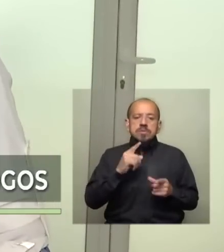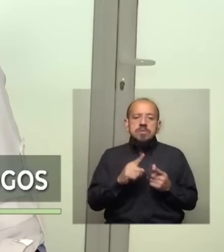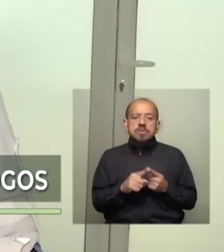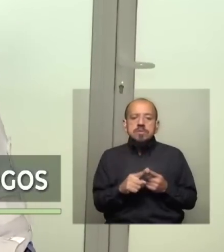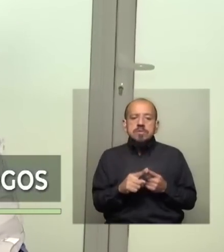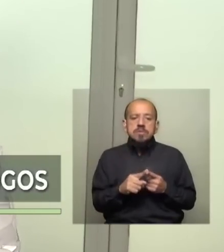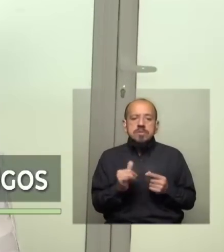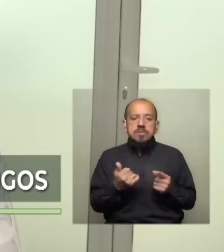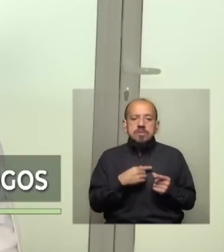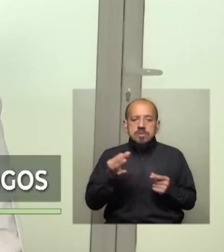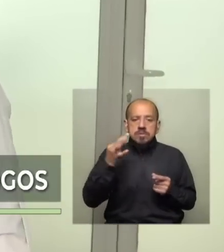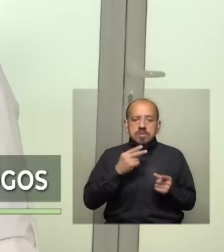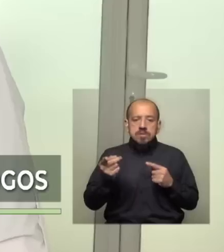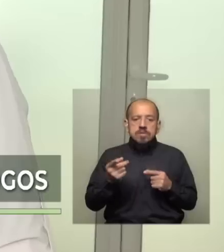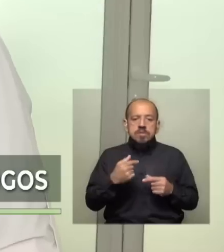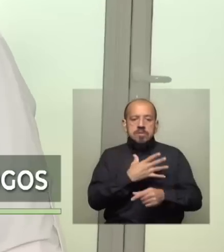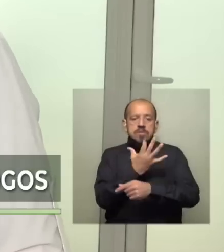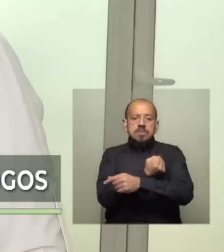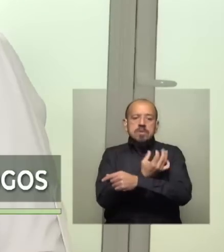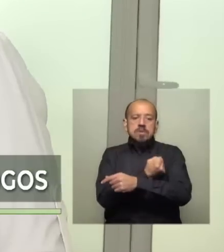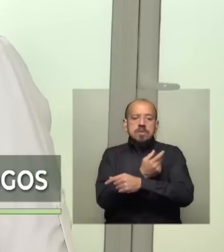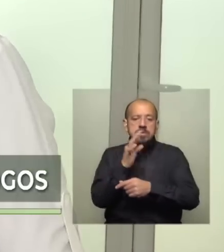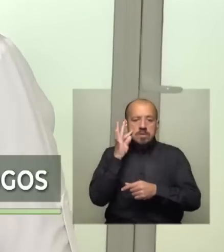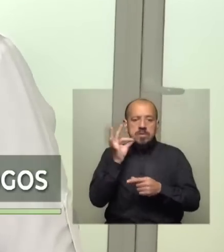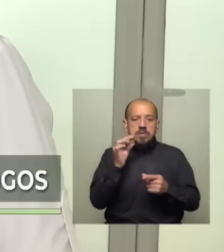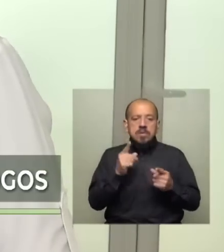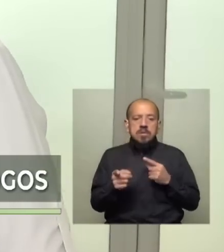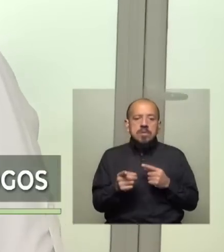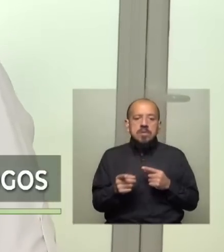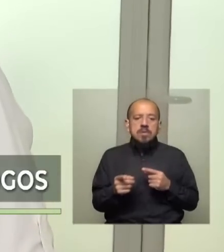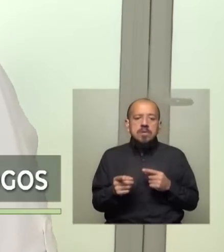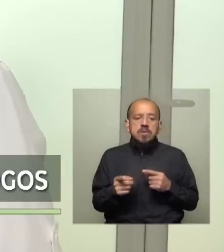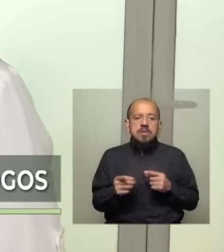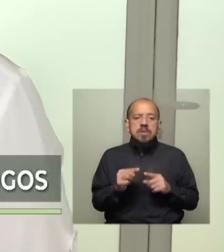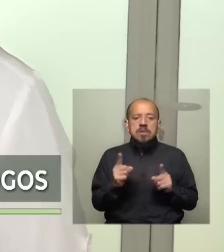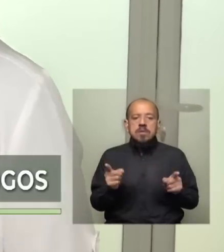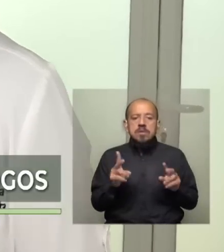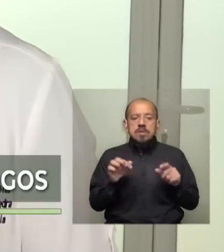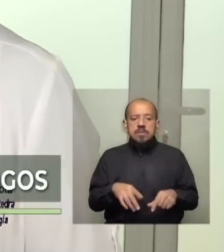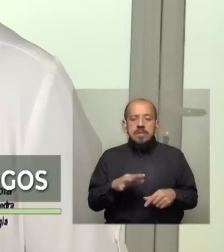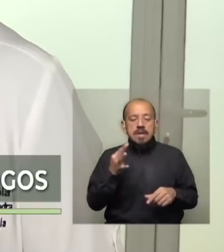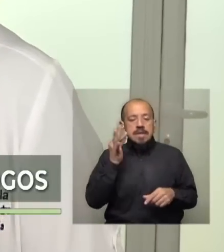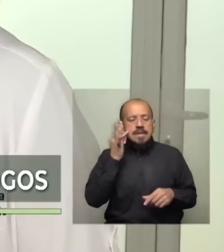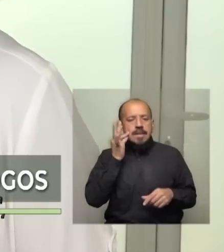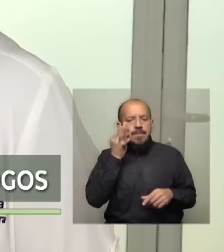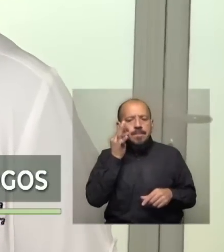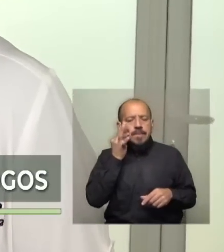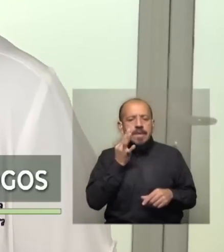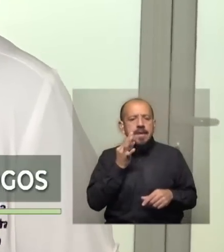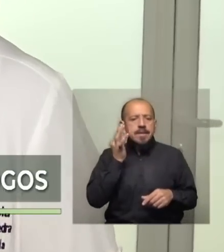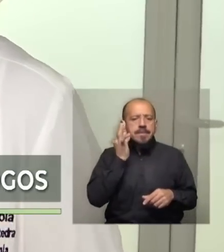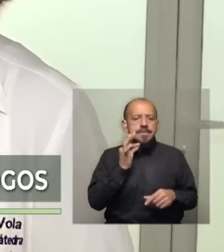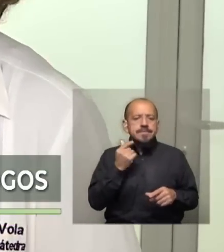nos han informado los hipertensos tienen que tener cuidado con eso no es tanto lo que afecta la piel estamos acostumbrados